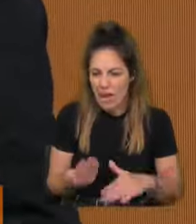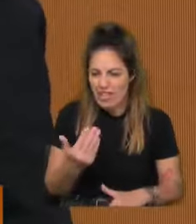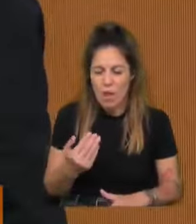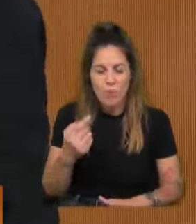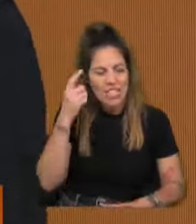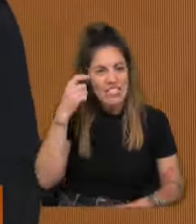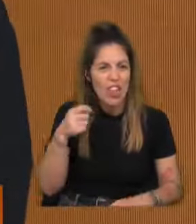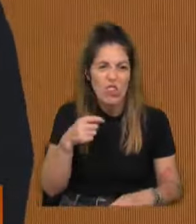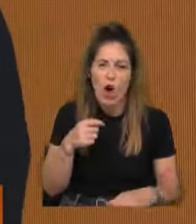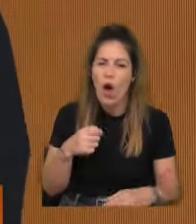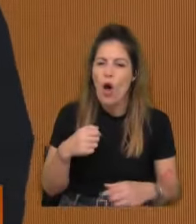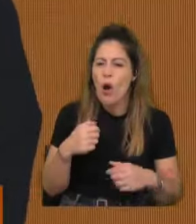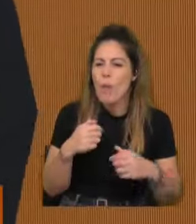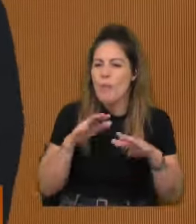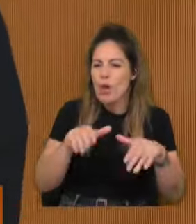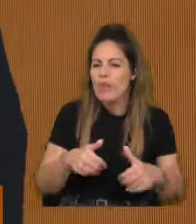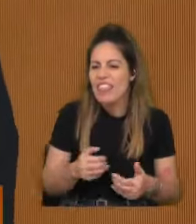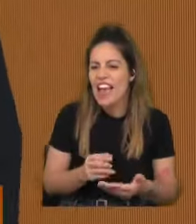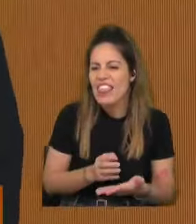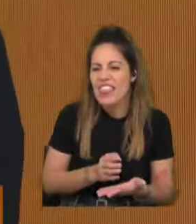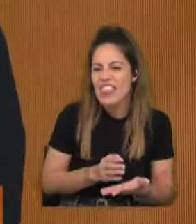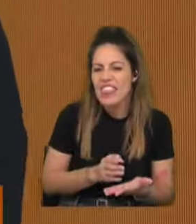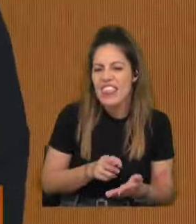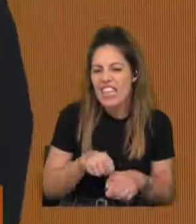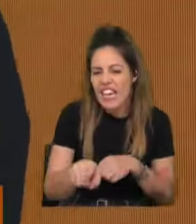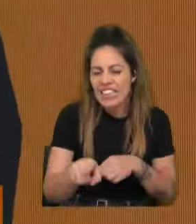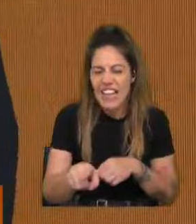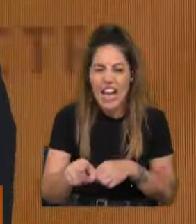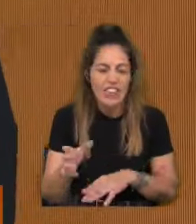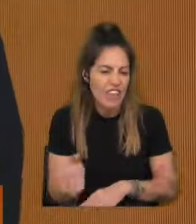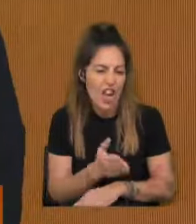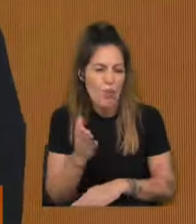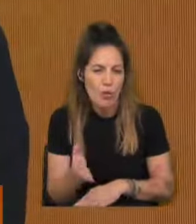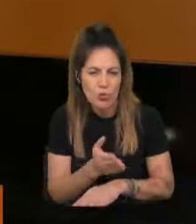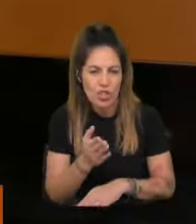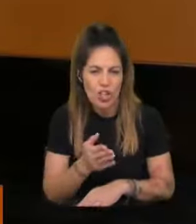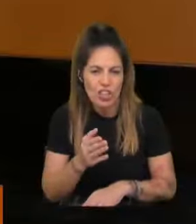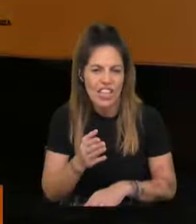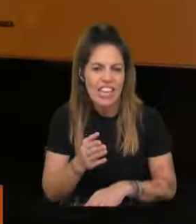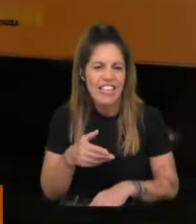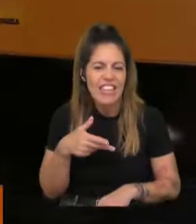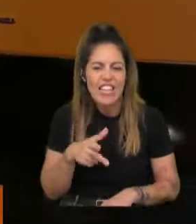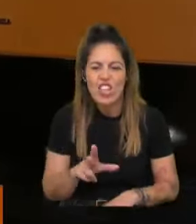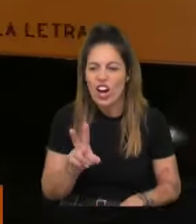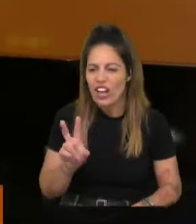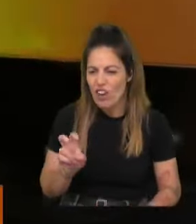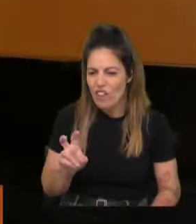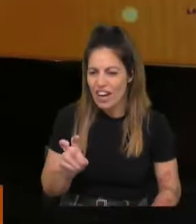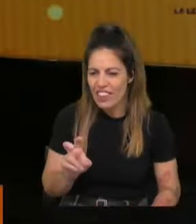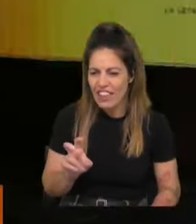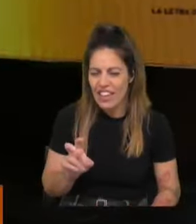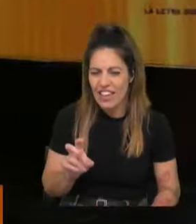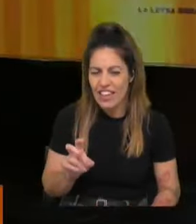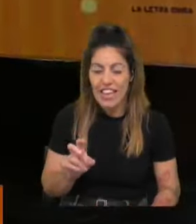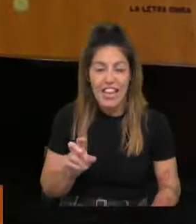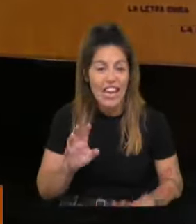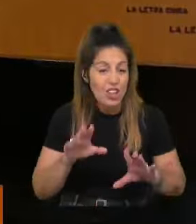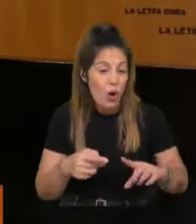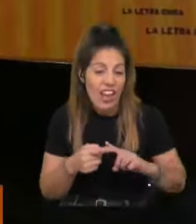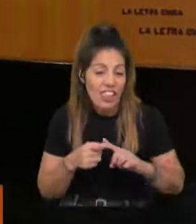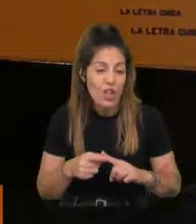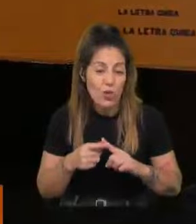directa de la inversión y de la producción del hidrógeno verde es son discusiones estratégicas que hay que dar y una discusión no va disociada de la otra porque